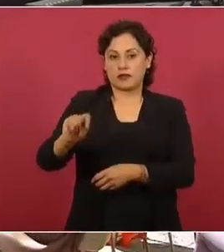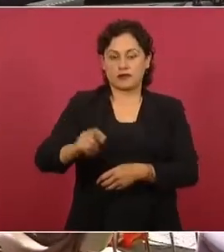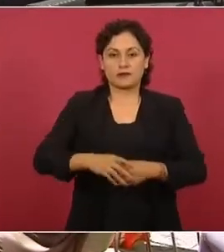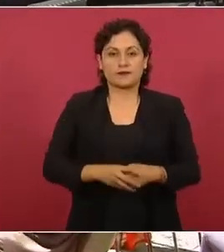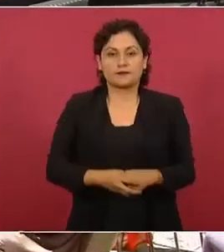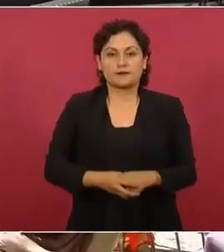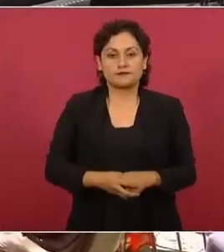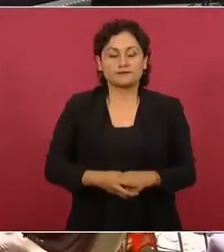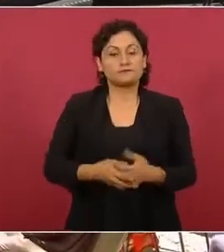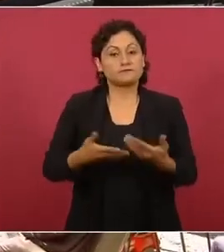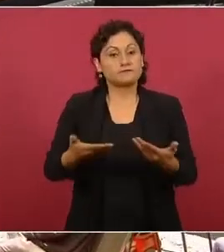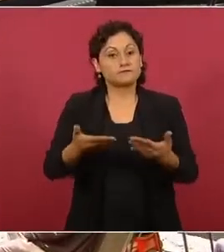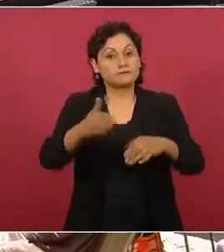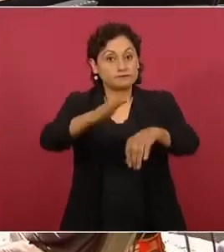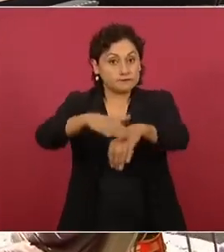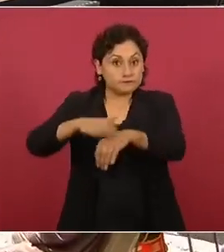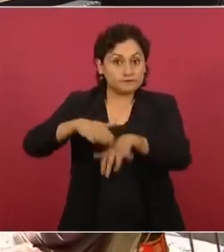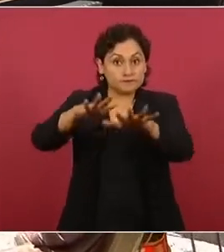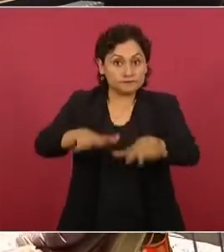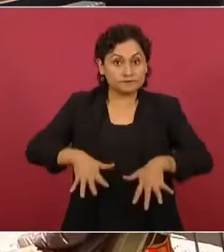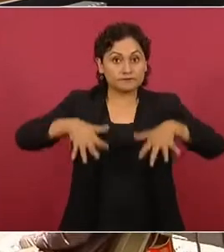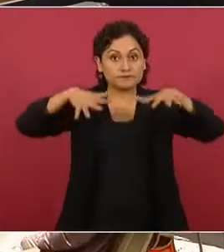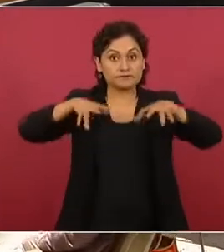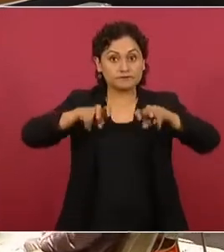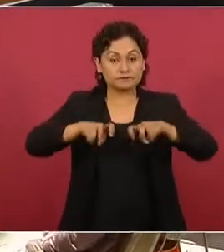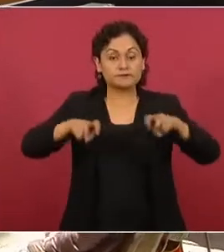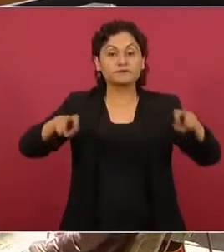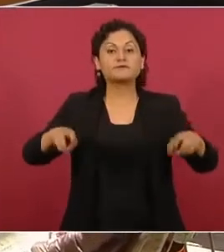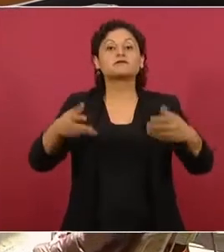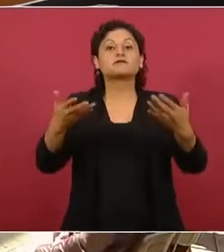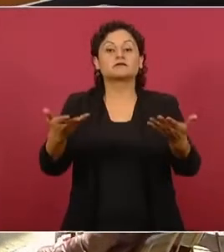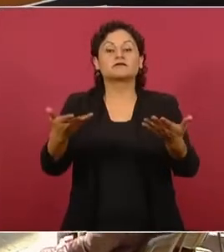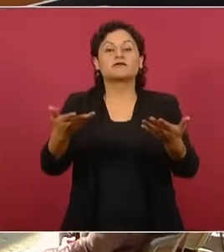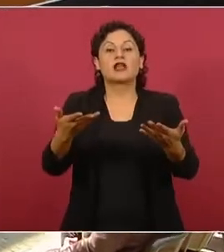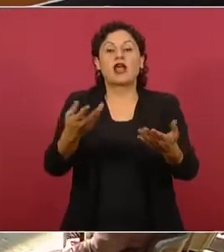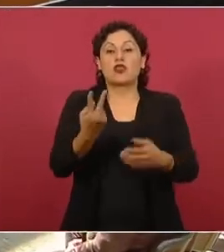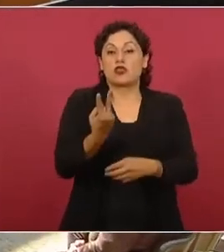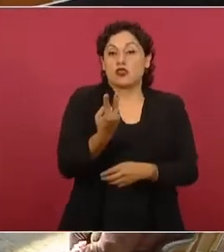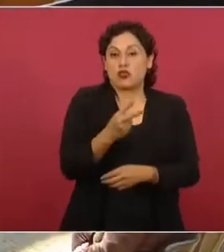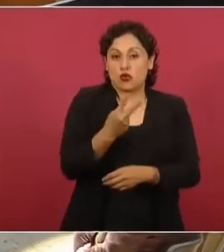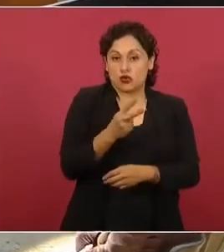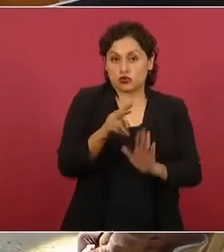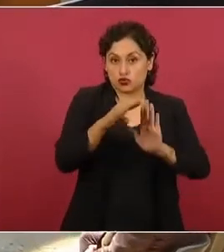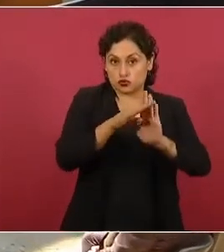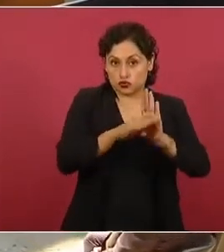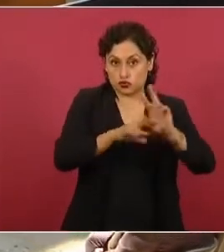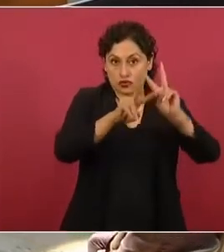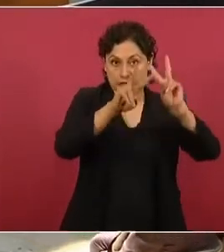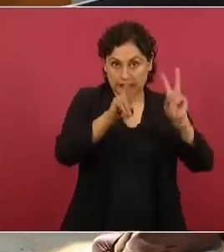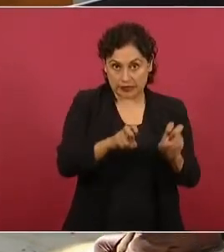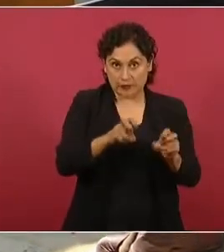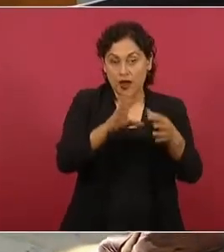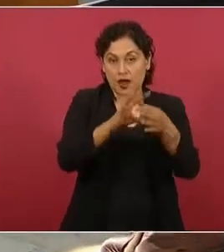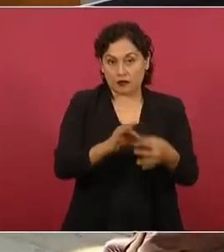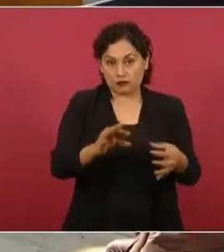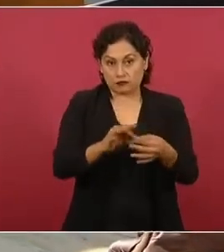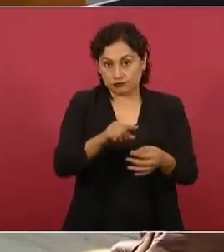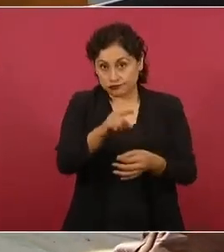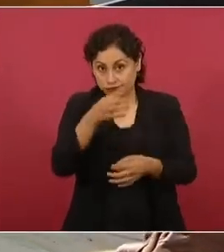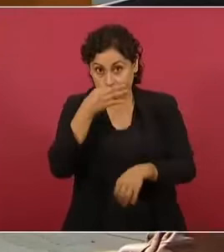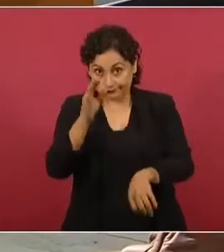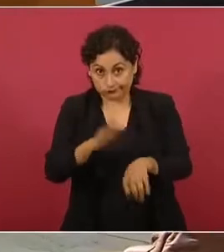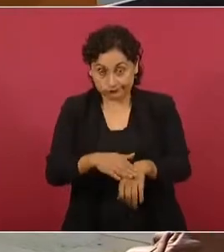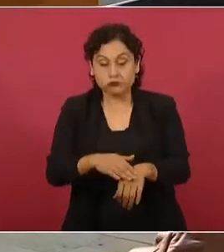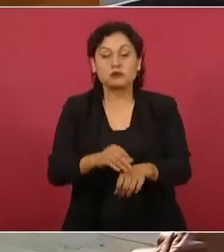Señores y señoras asambleístas, se les informa estos puntos anteriores para su conocimiento. Les pido que se den por enterados.